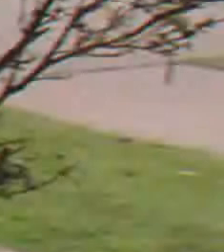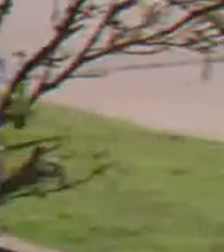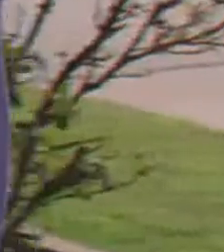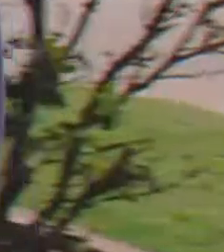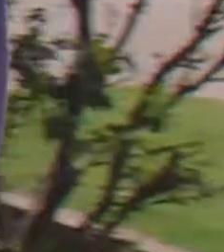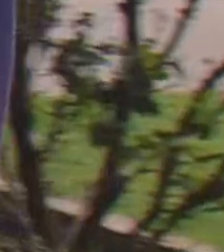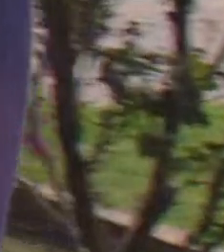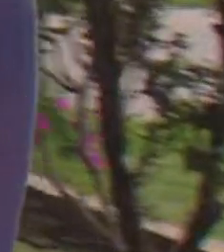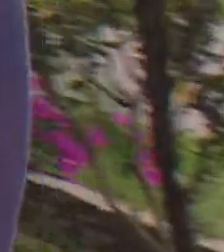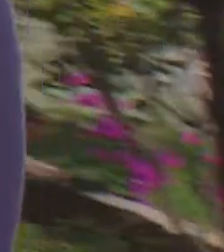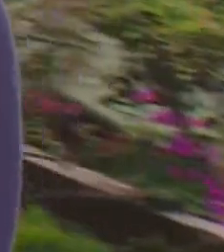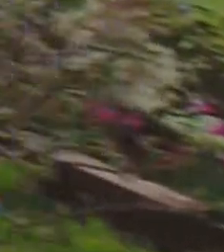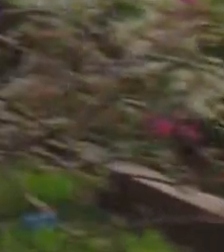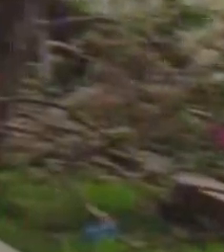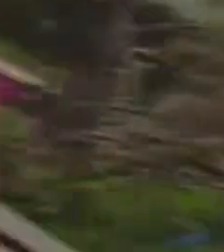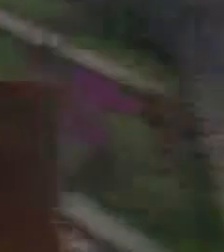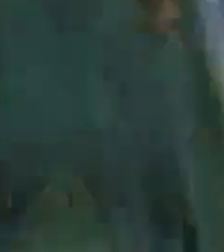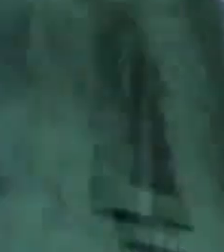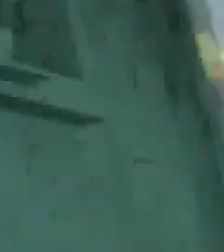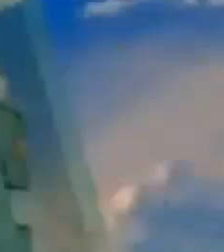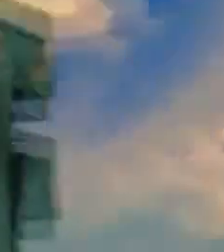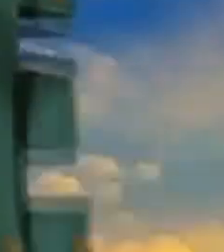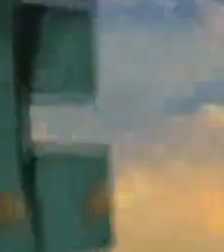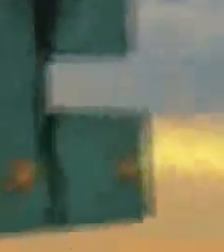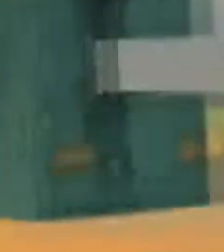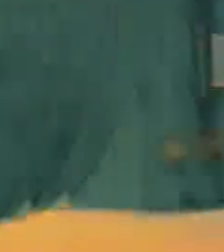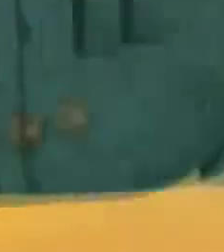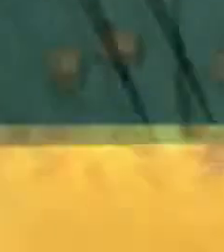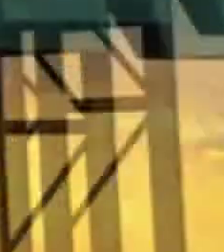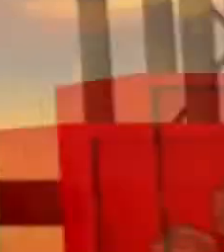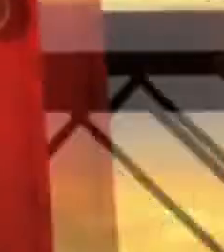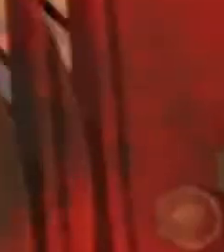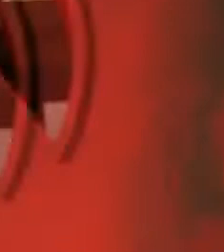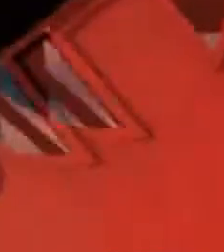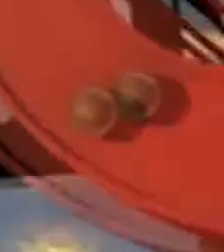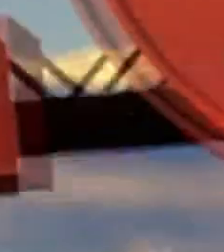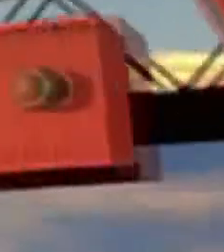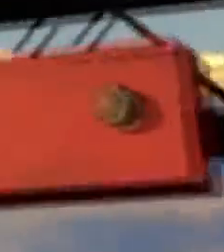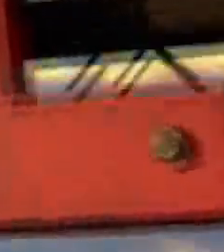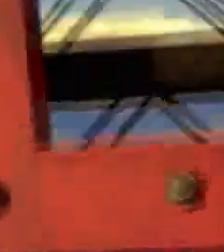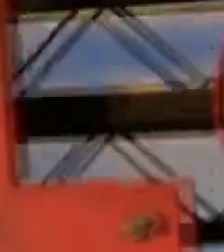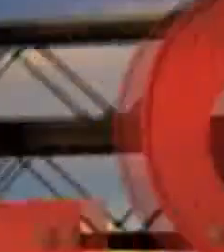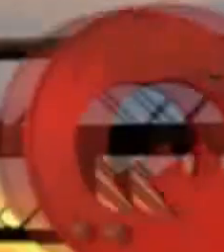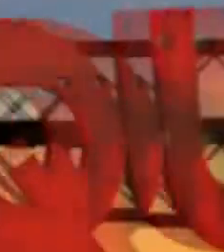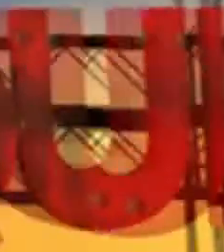Lejos de la realidad, déjame estar cerca tuyo y entre tus brazos volar.